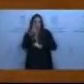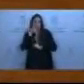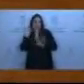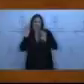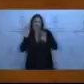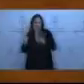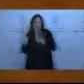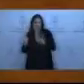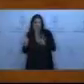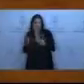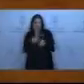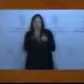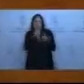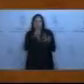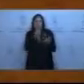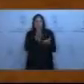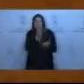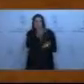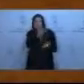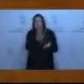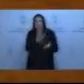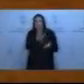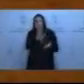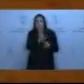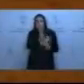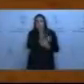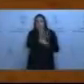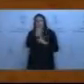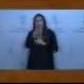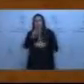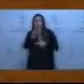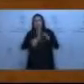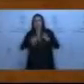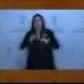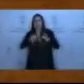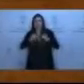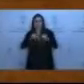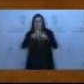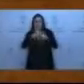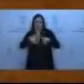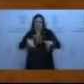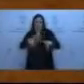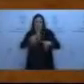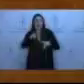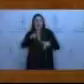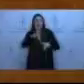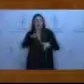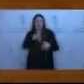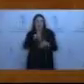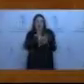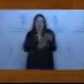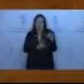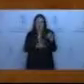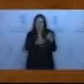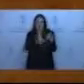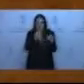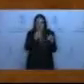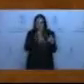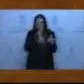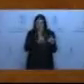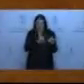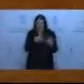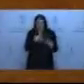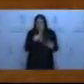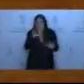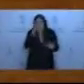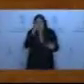hacer más comentarios, parece ser que esto se ha remitido al Tribunal de Cuentas por parte de la propia sindicatura y lo indica en el informe, ¿no? Yo no